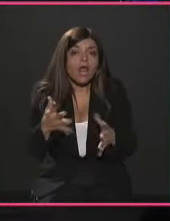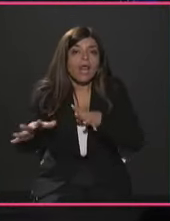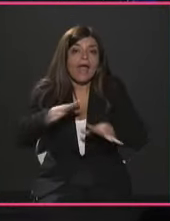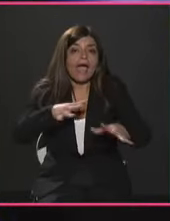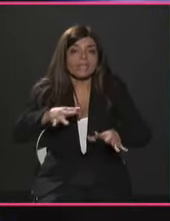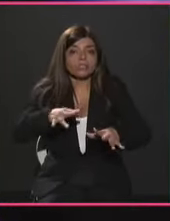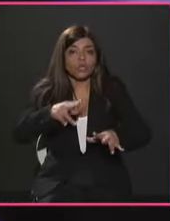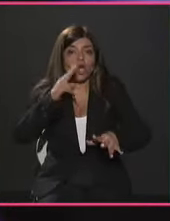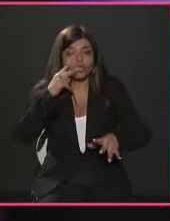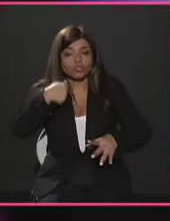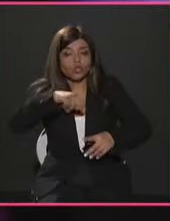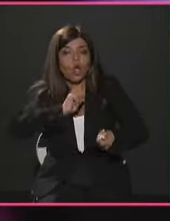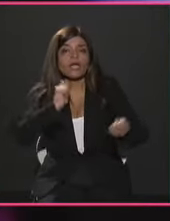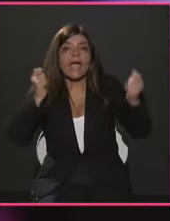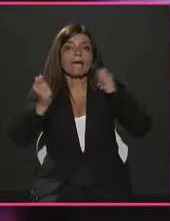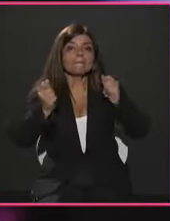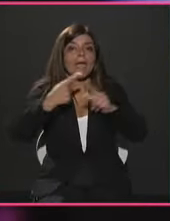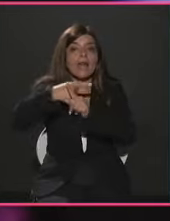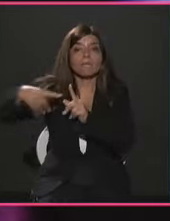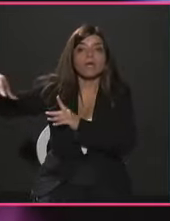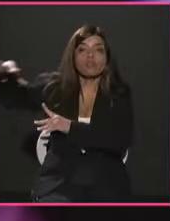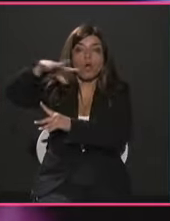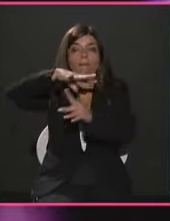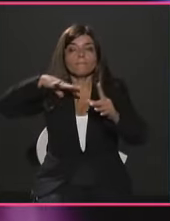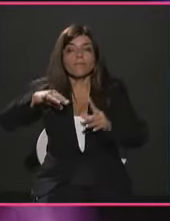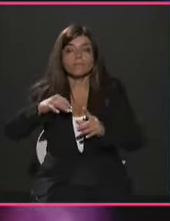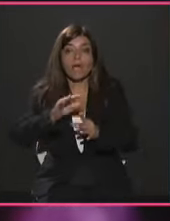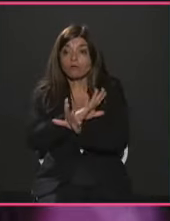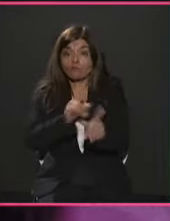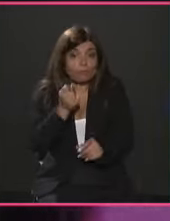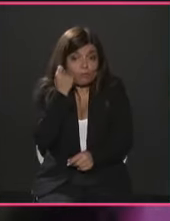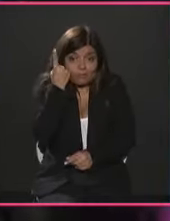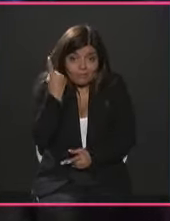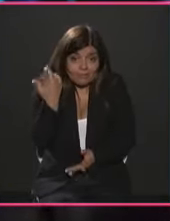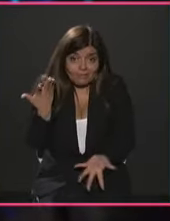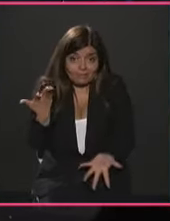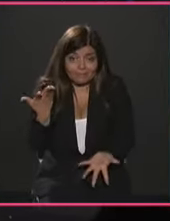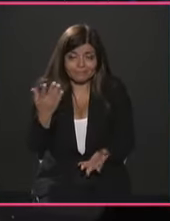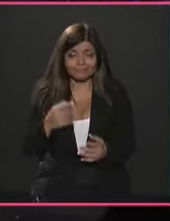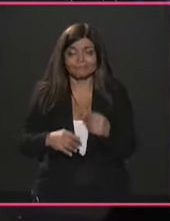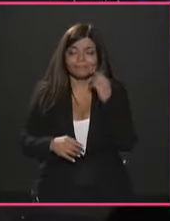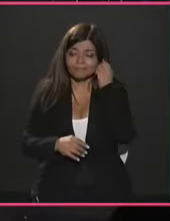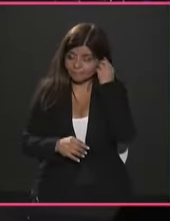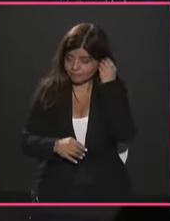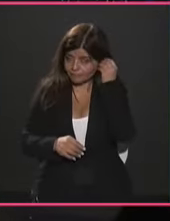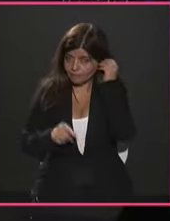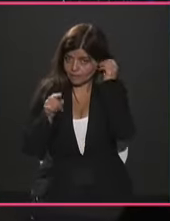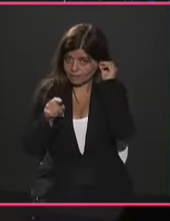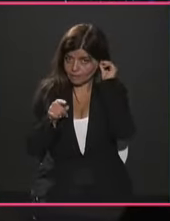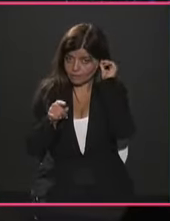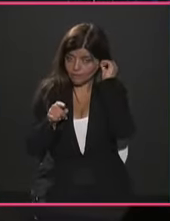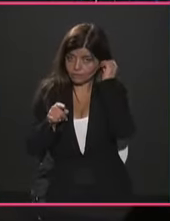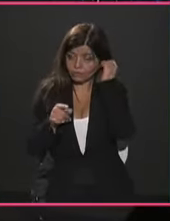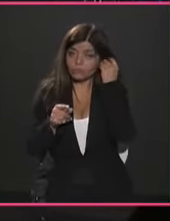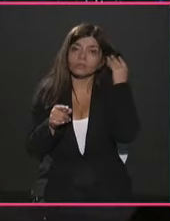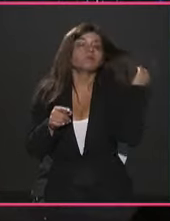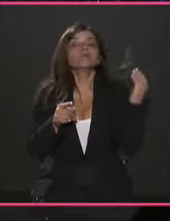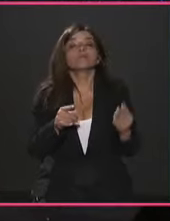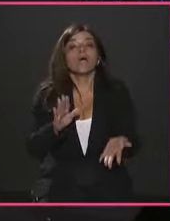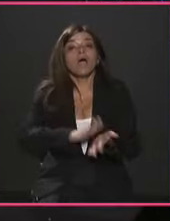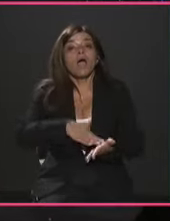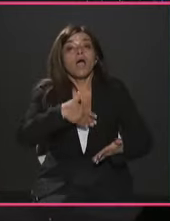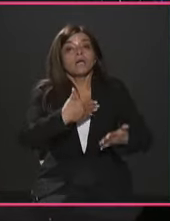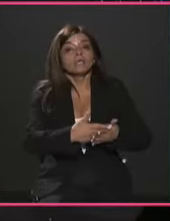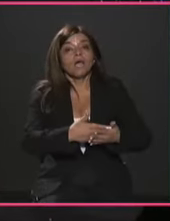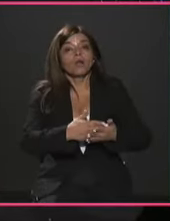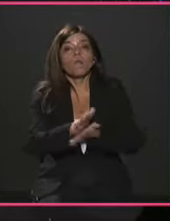acciones de cambiar el medio ambiente de maneras que realmente no entendemos Esto me lleva de hecho a la salud